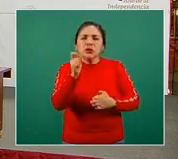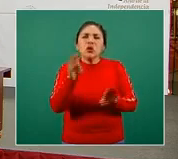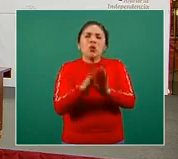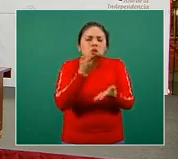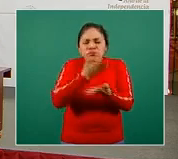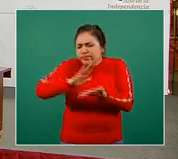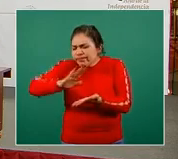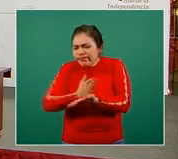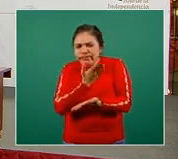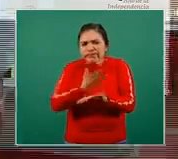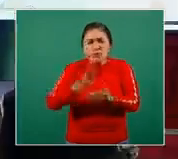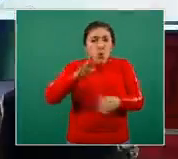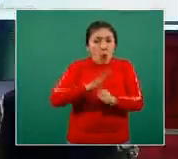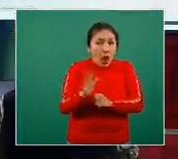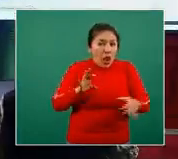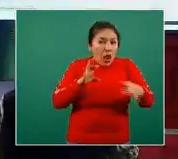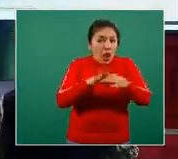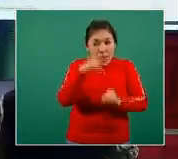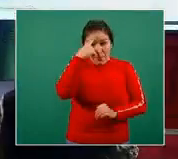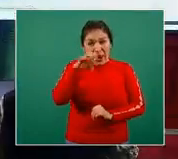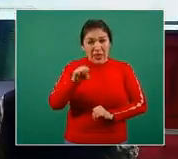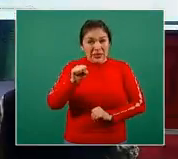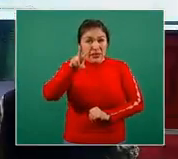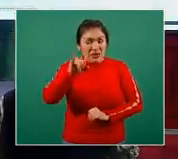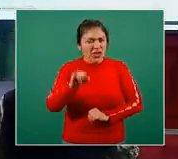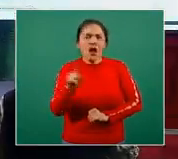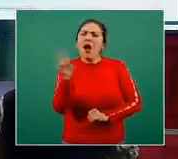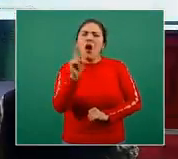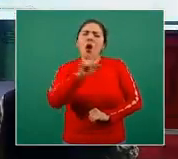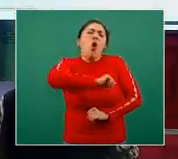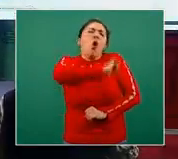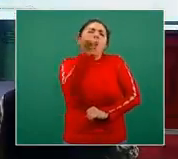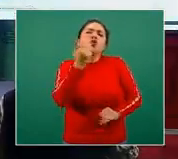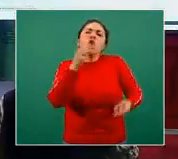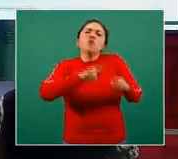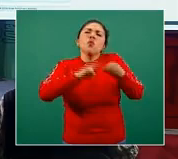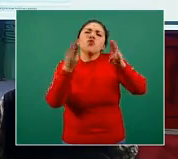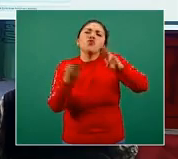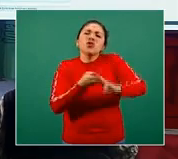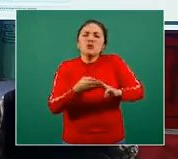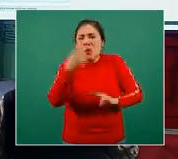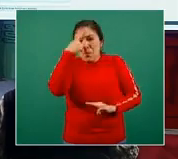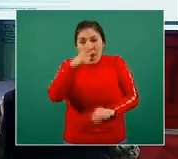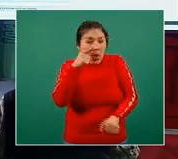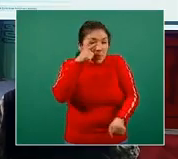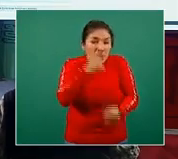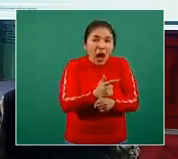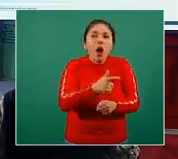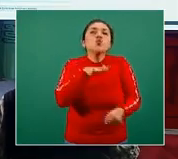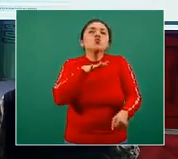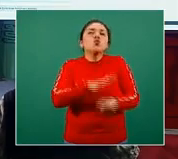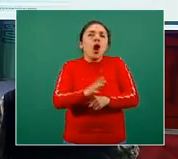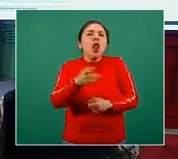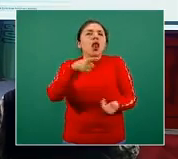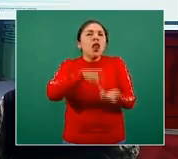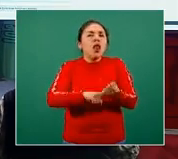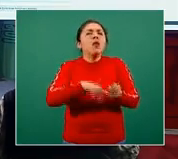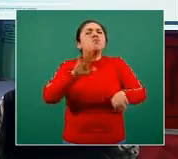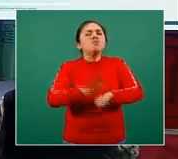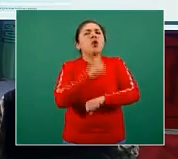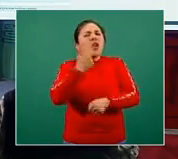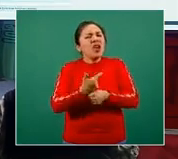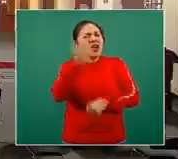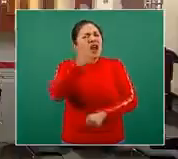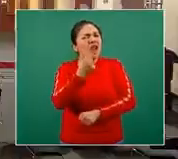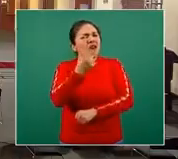que no corresponden a un evento supuestamente atribuible a vacunación para el que haya evidencia clara de la naturaleza grave